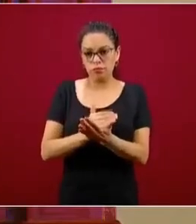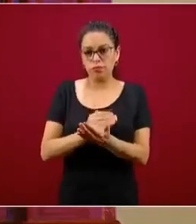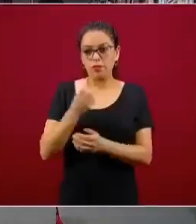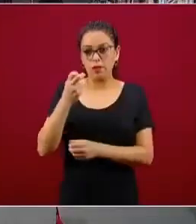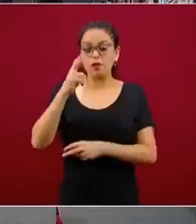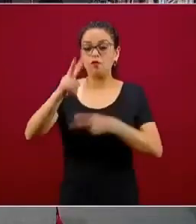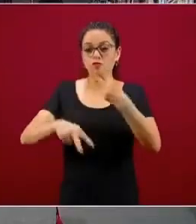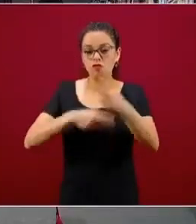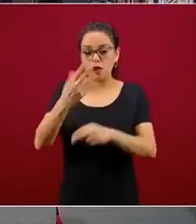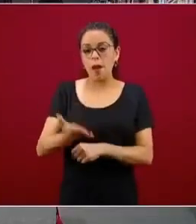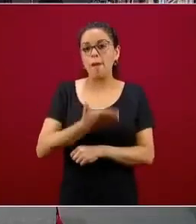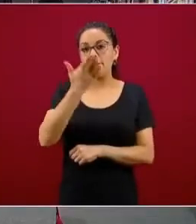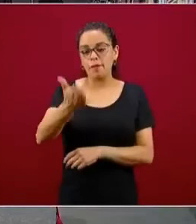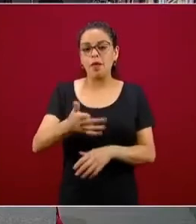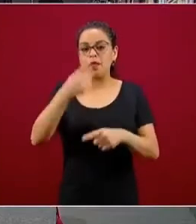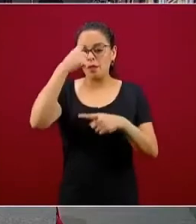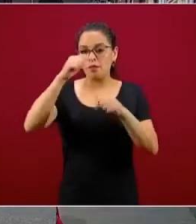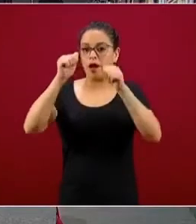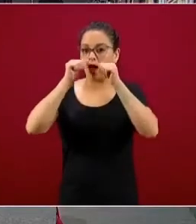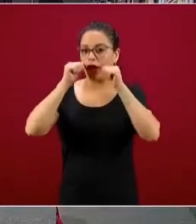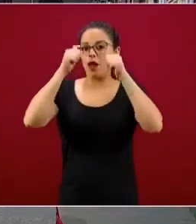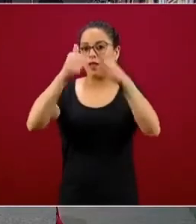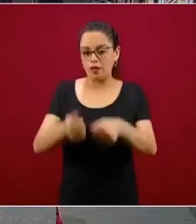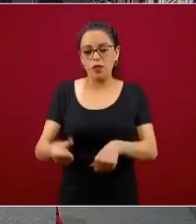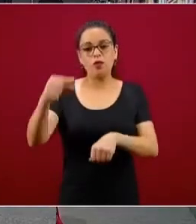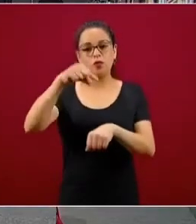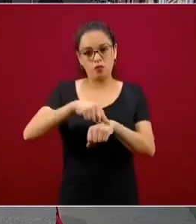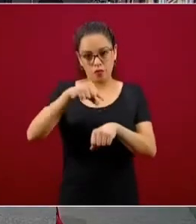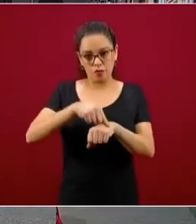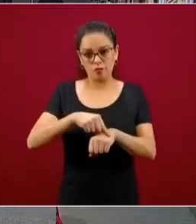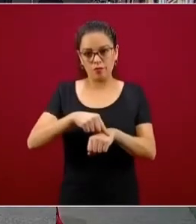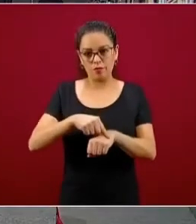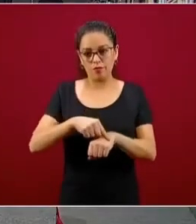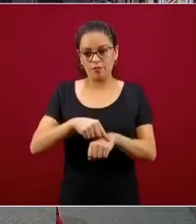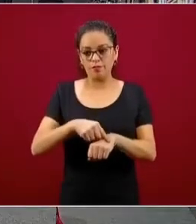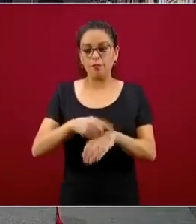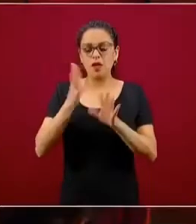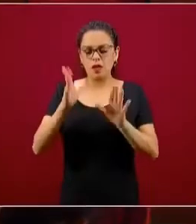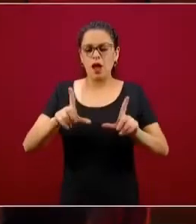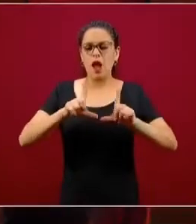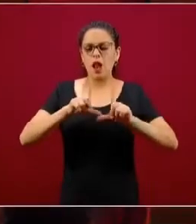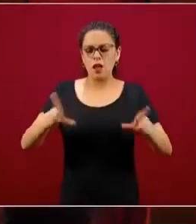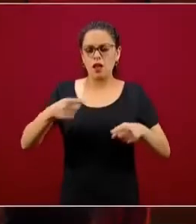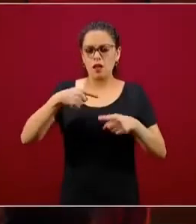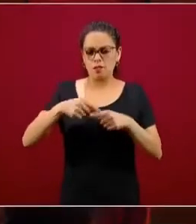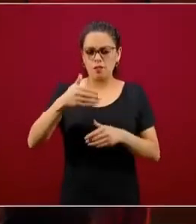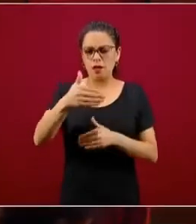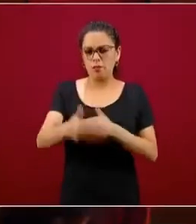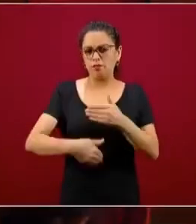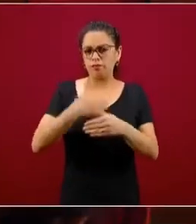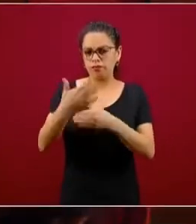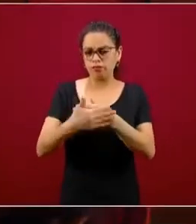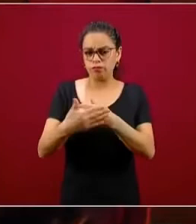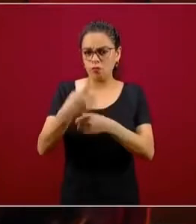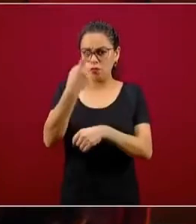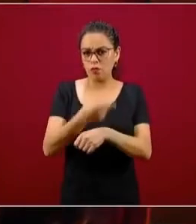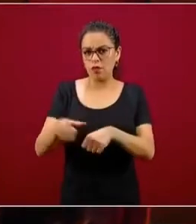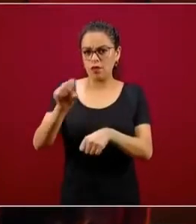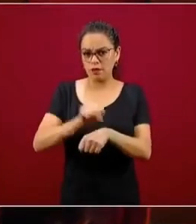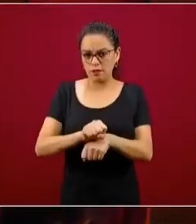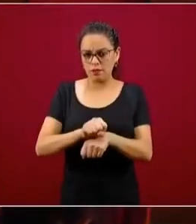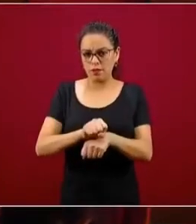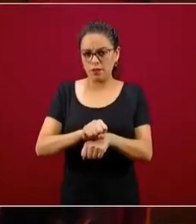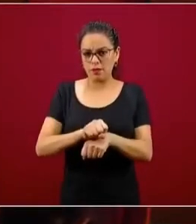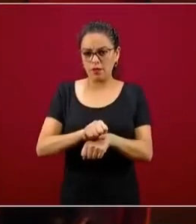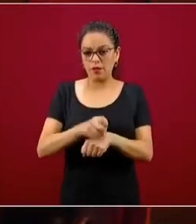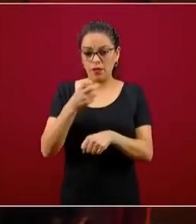la atención médica. ¿Qué estamos haciendo? Y ya está listo para entrar a operar la siguiente semana. Es precisamente dentro